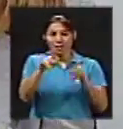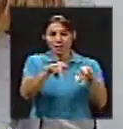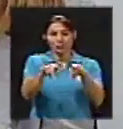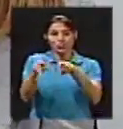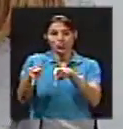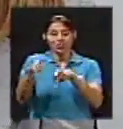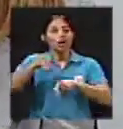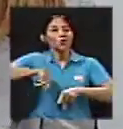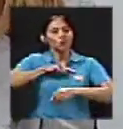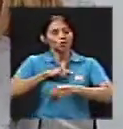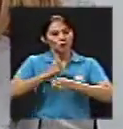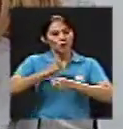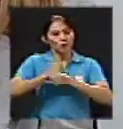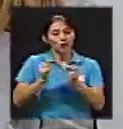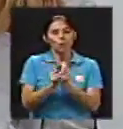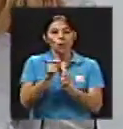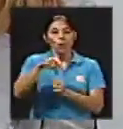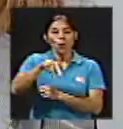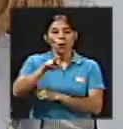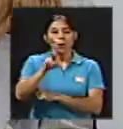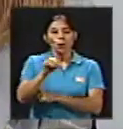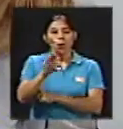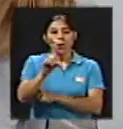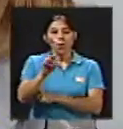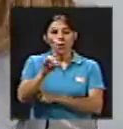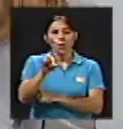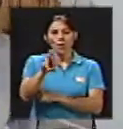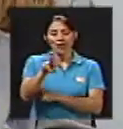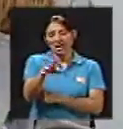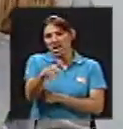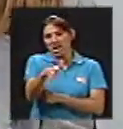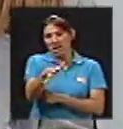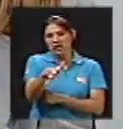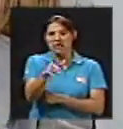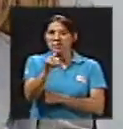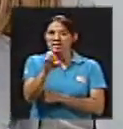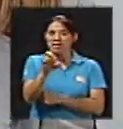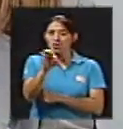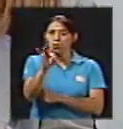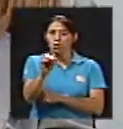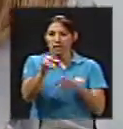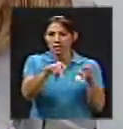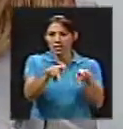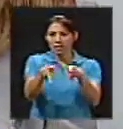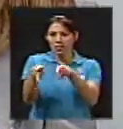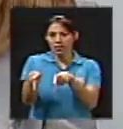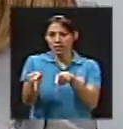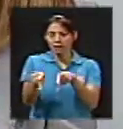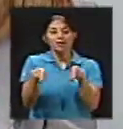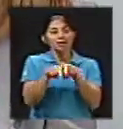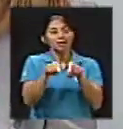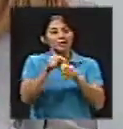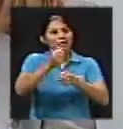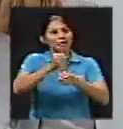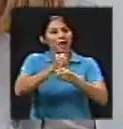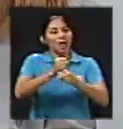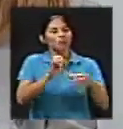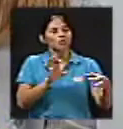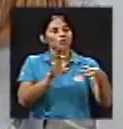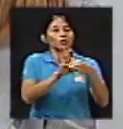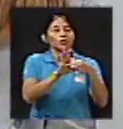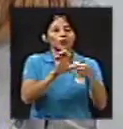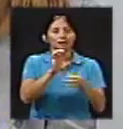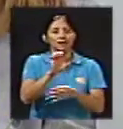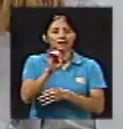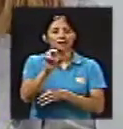la promotora de comercio exterior, con Procomer, que tiene alrededor de unas 180 personas, y trabajamos también muy de la mano de CINDE, que